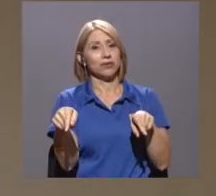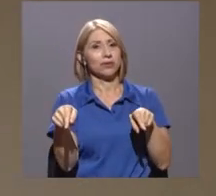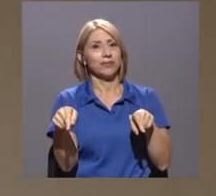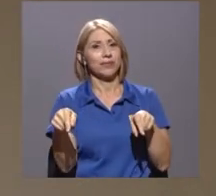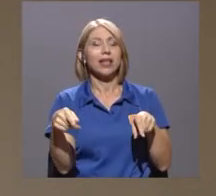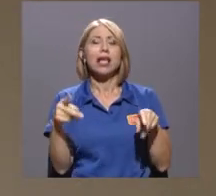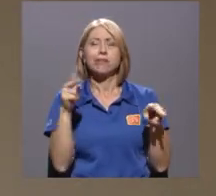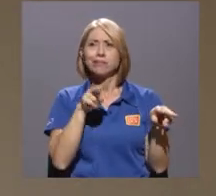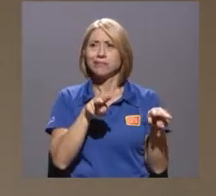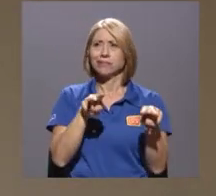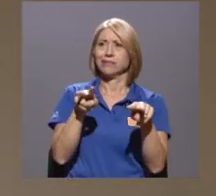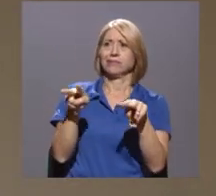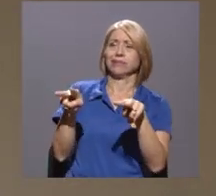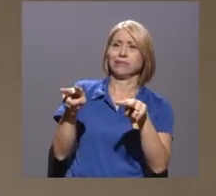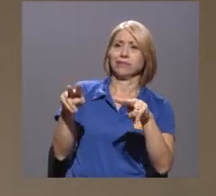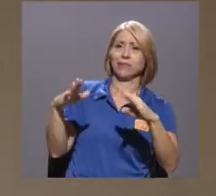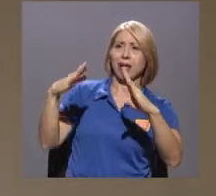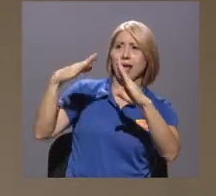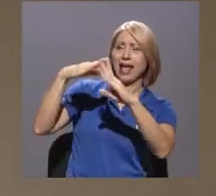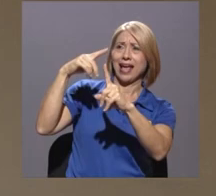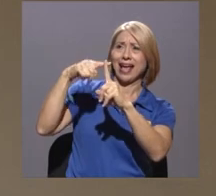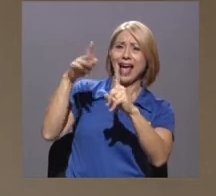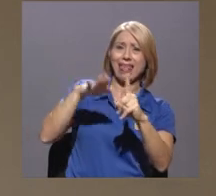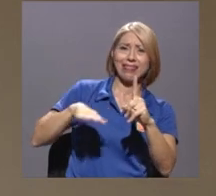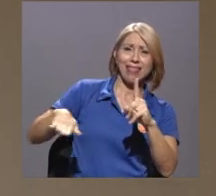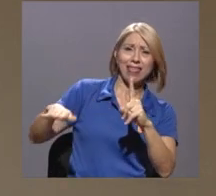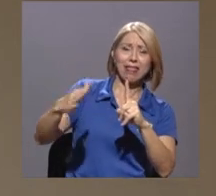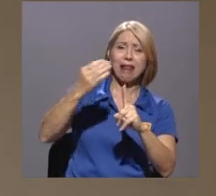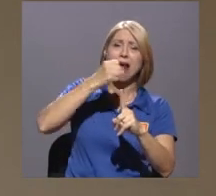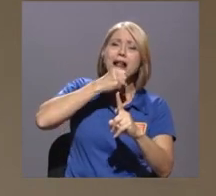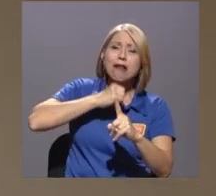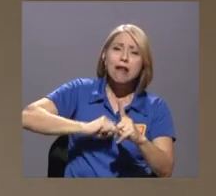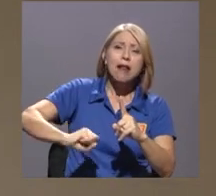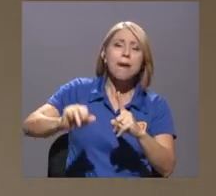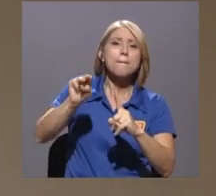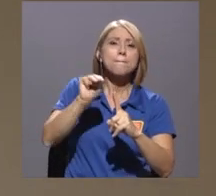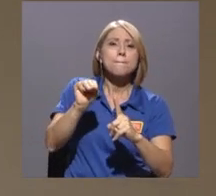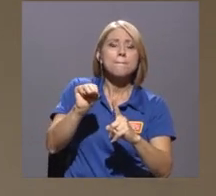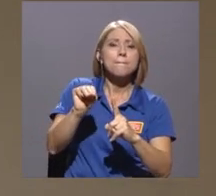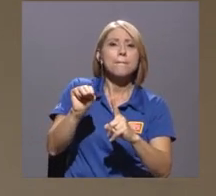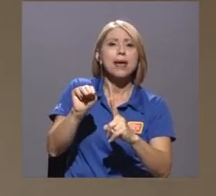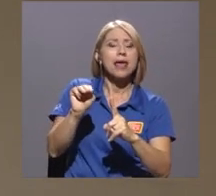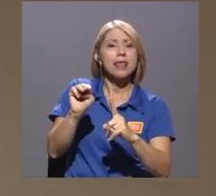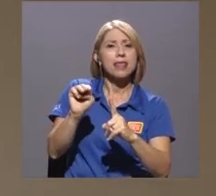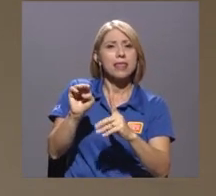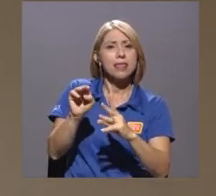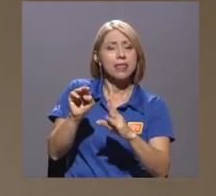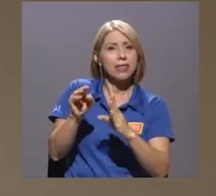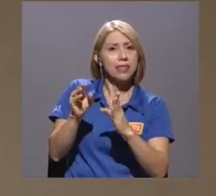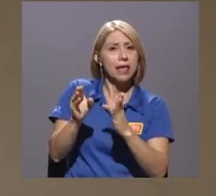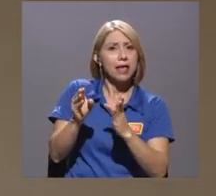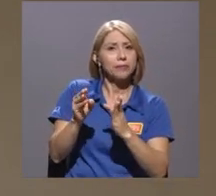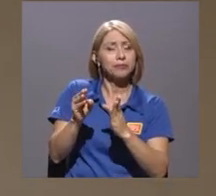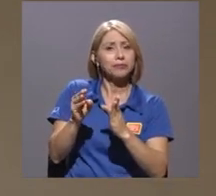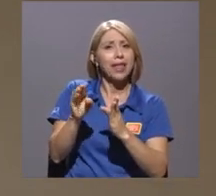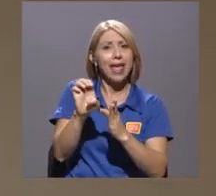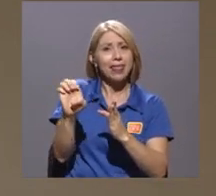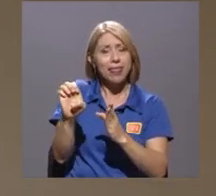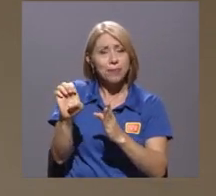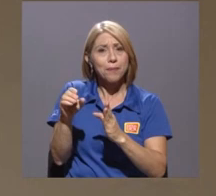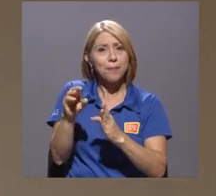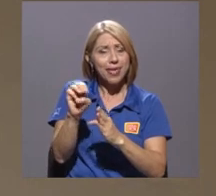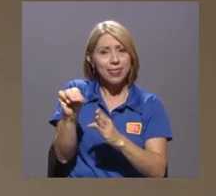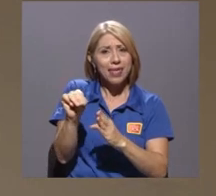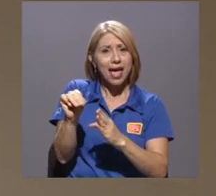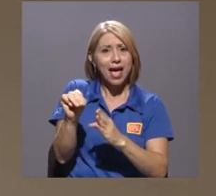aquella catedral medieval impresionante uno está feliz de que ya